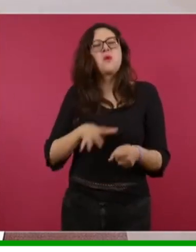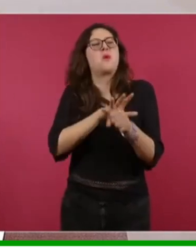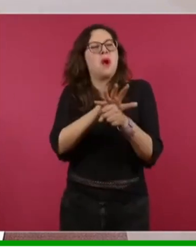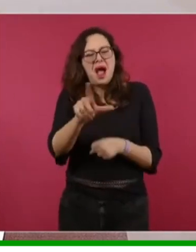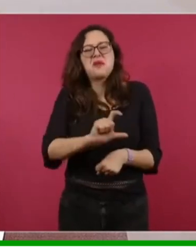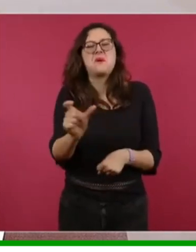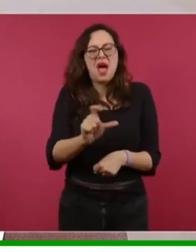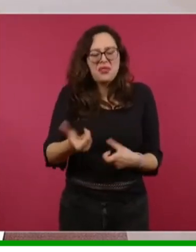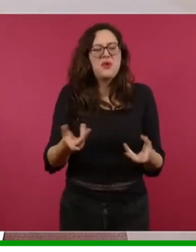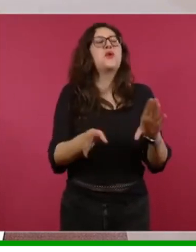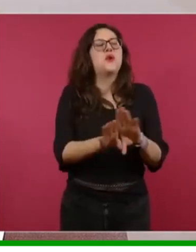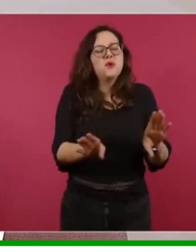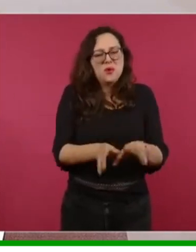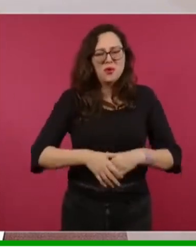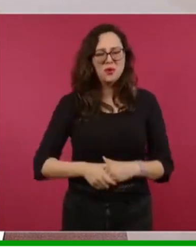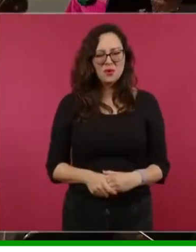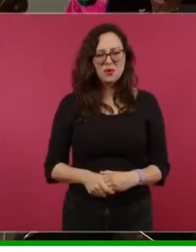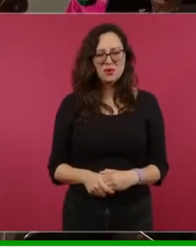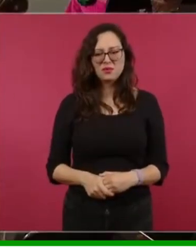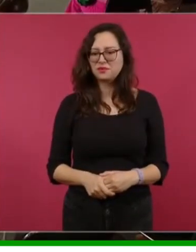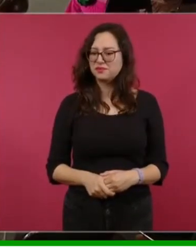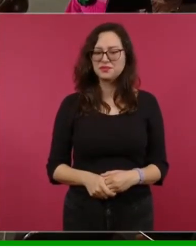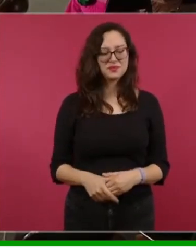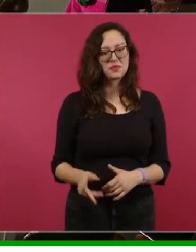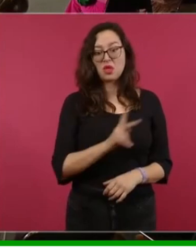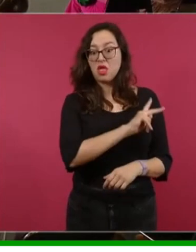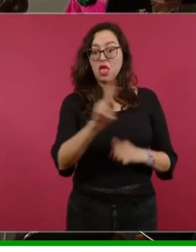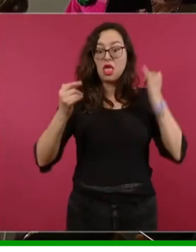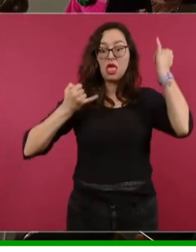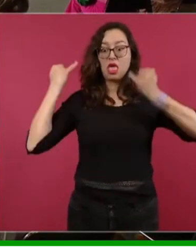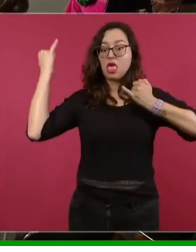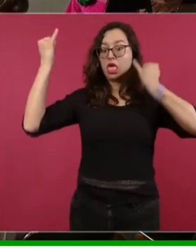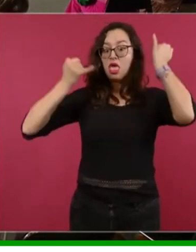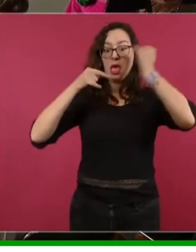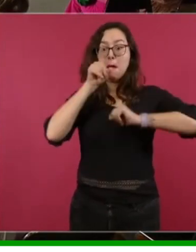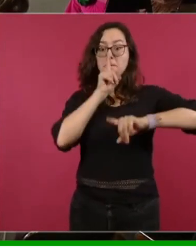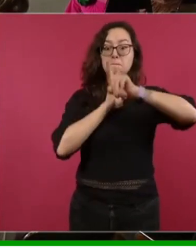de las Afores? Pero así todos.